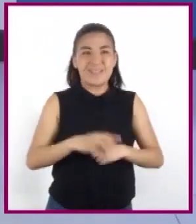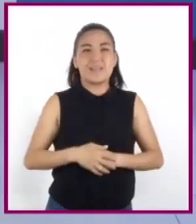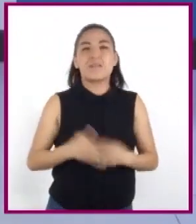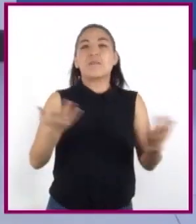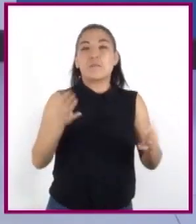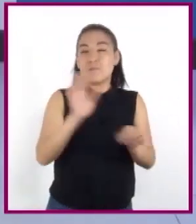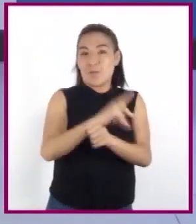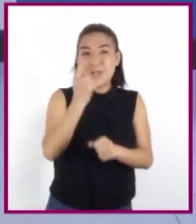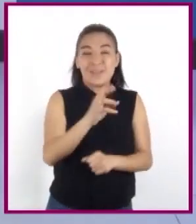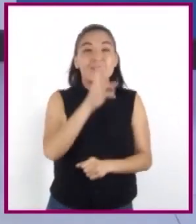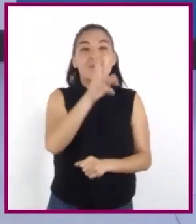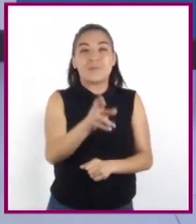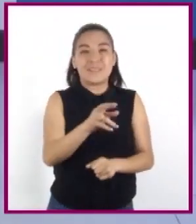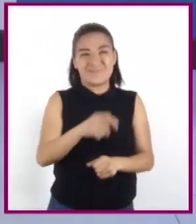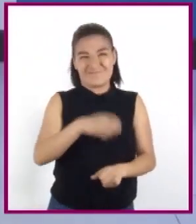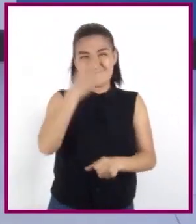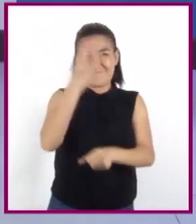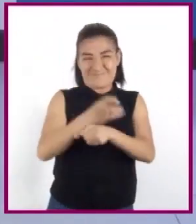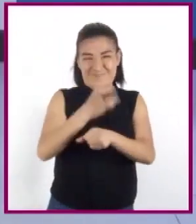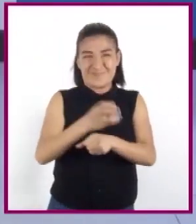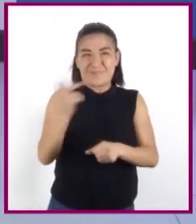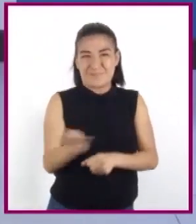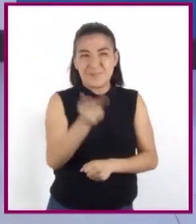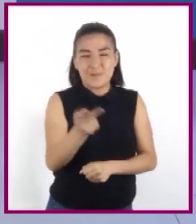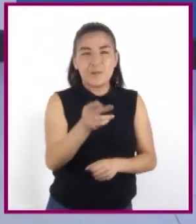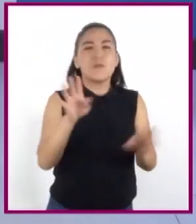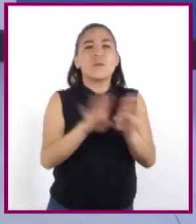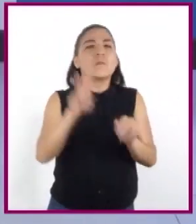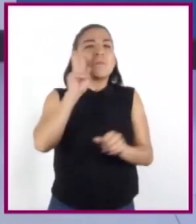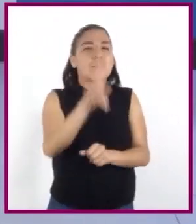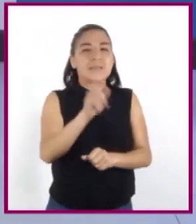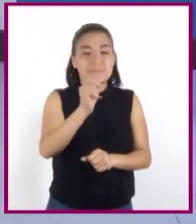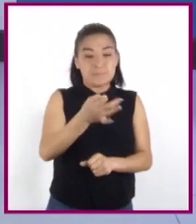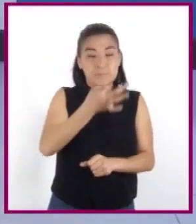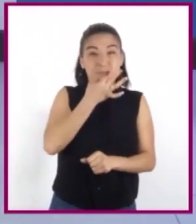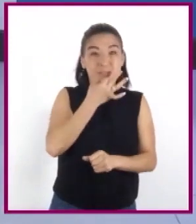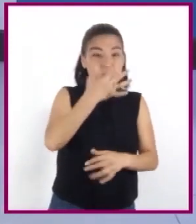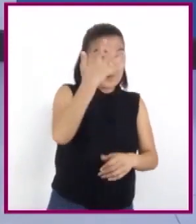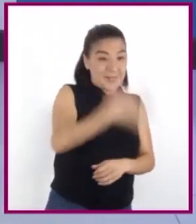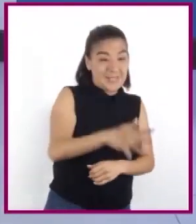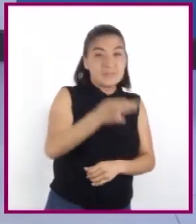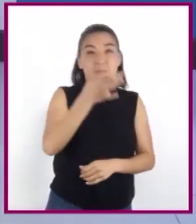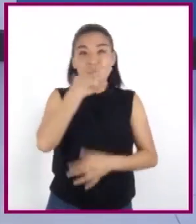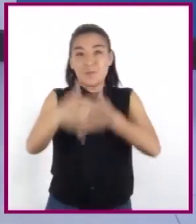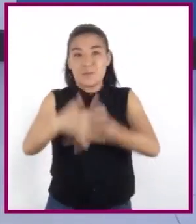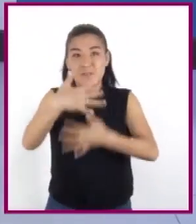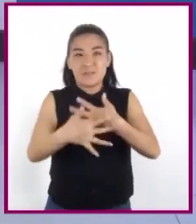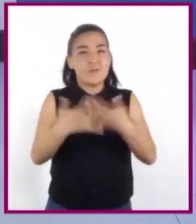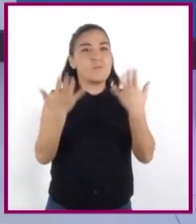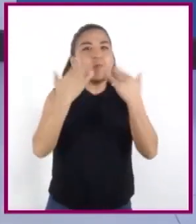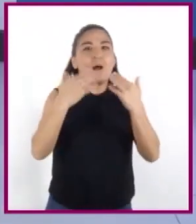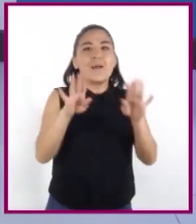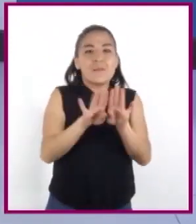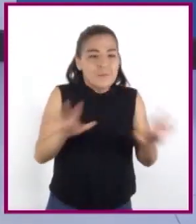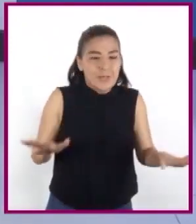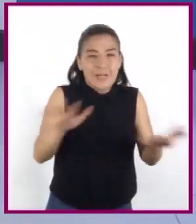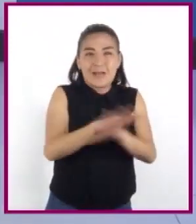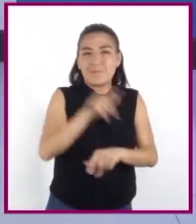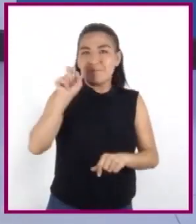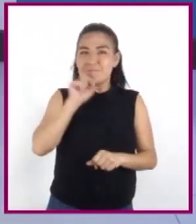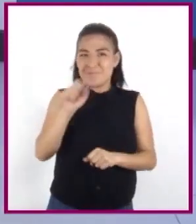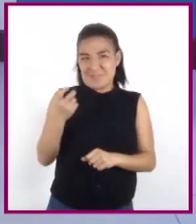dando respuesta a la tercera pregunta, podemos observar que entre el minuto 10 y 15 no hay desplazamiento de la